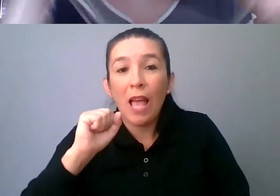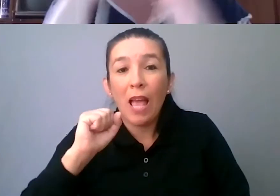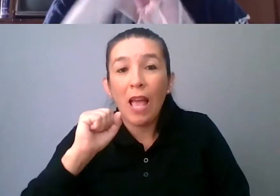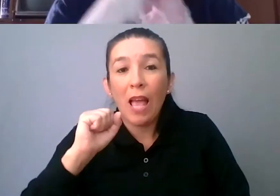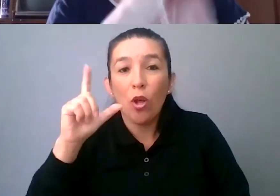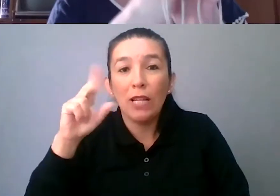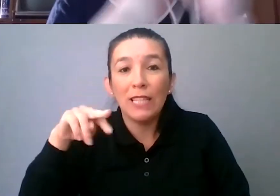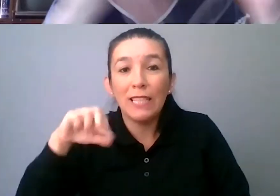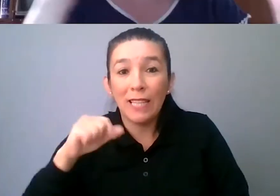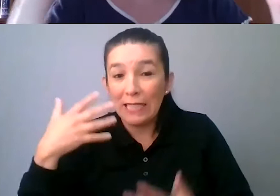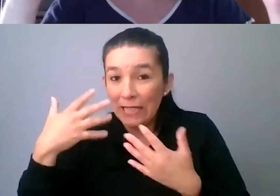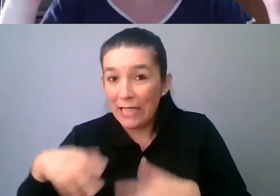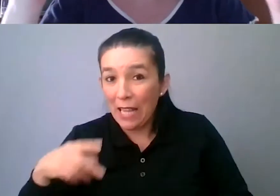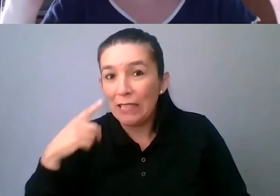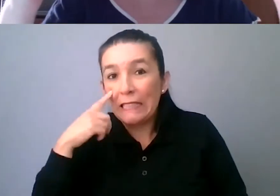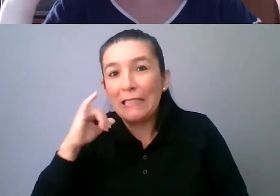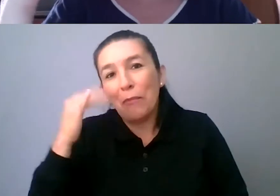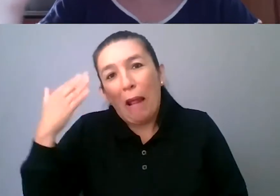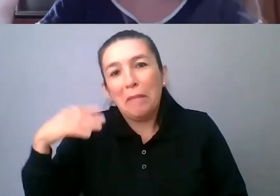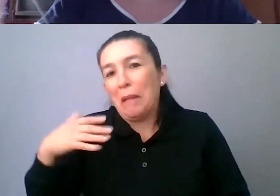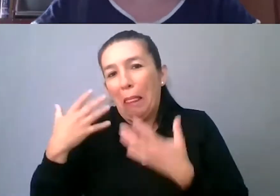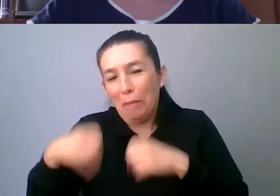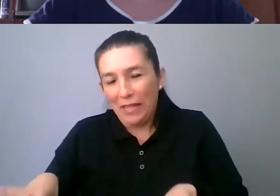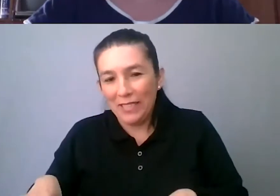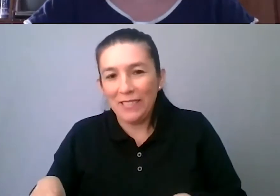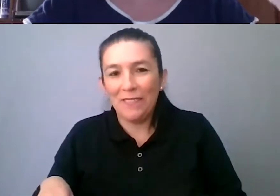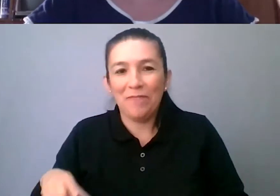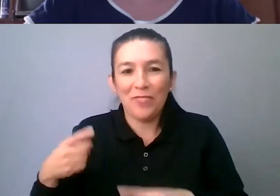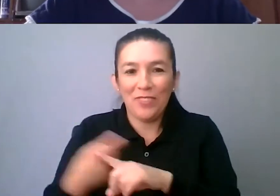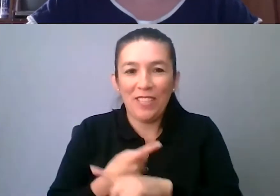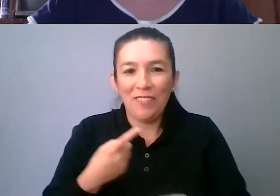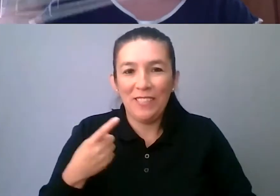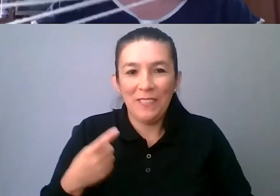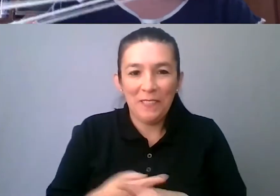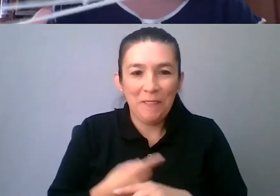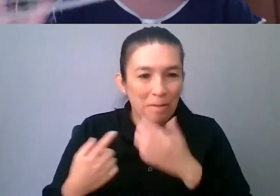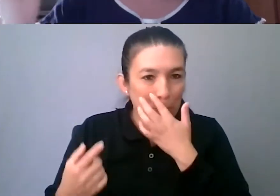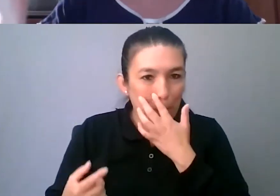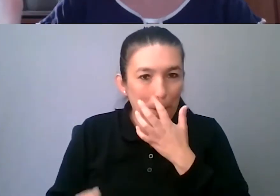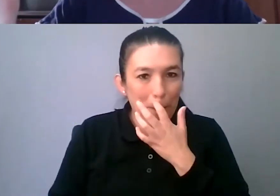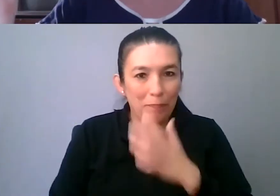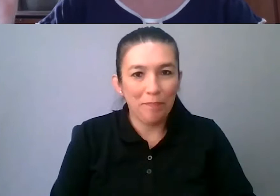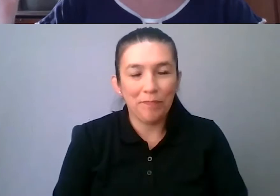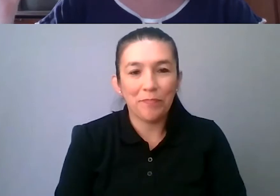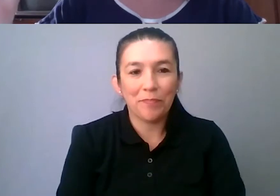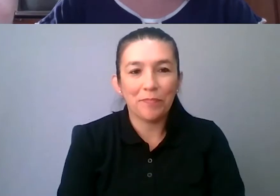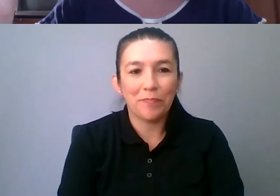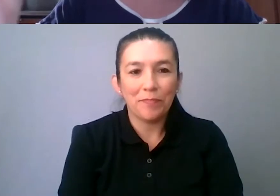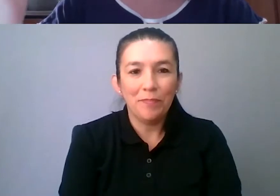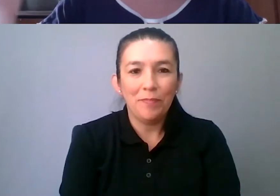Sí, pero se me desarmó. Ah. Así que la estoy haciendo de nuevo. Ya,